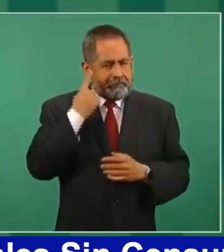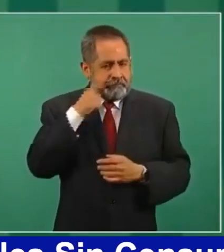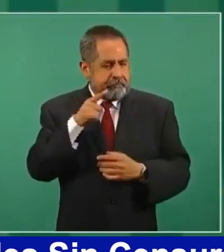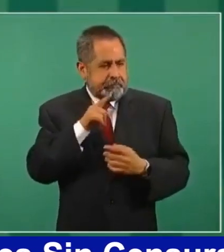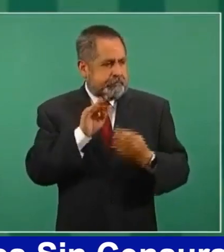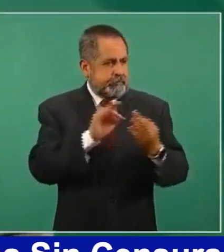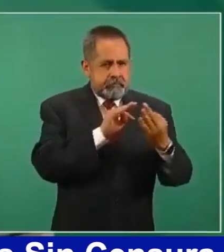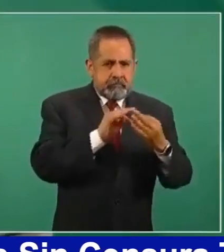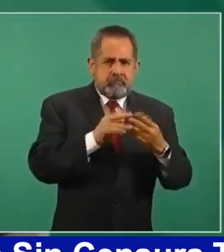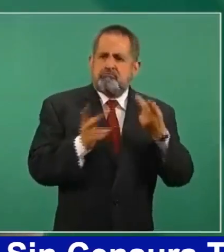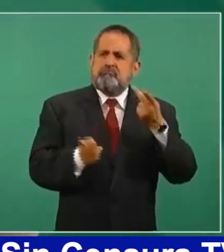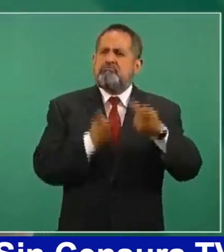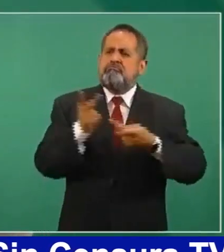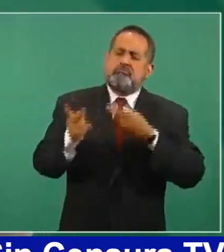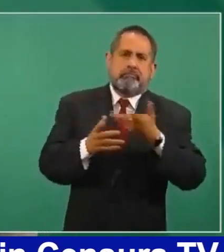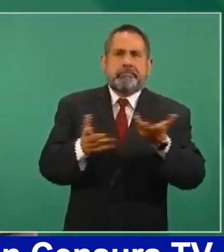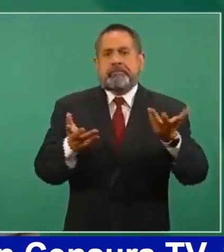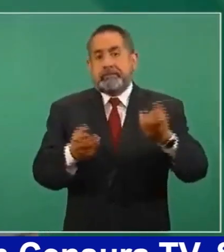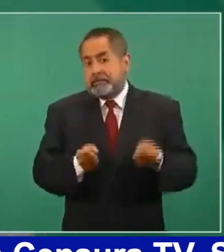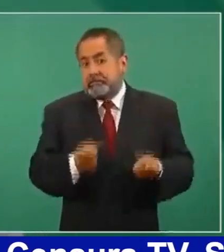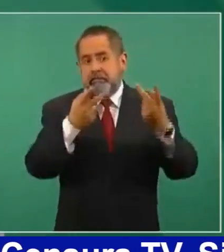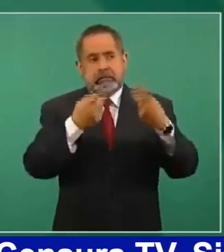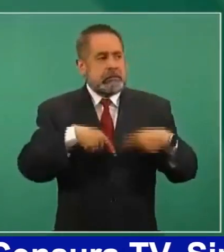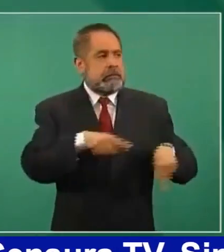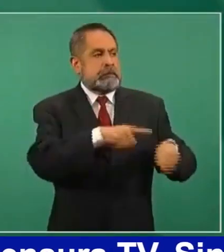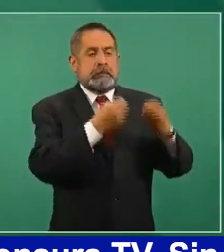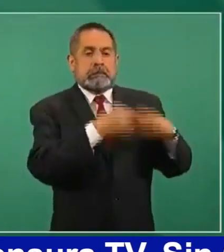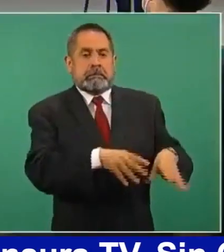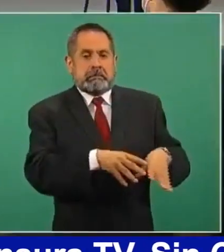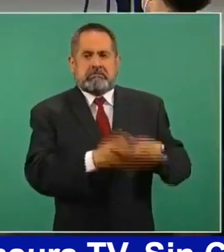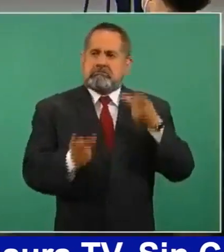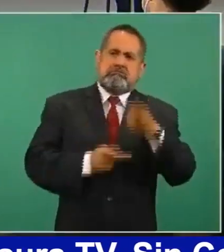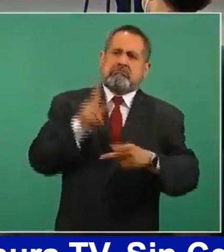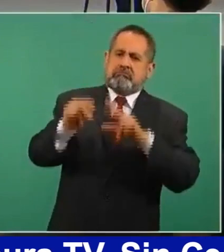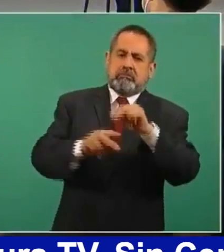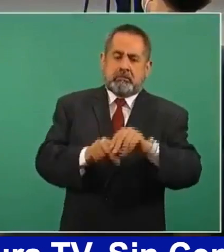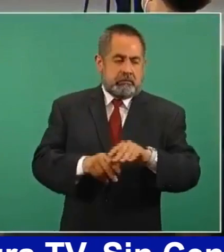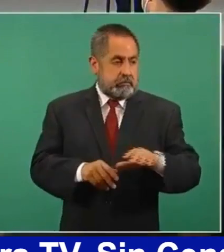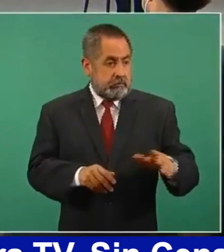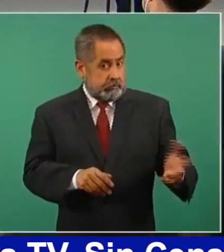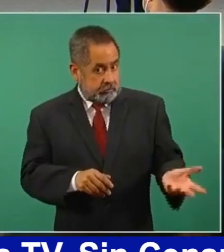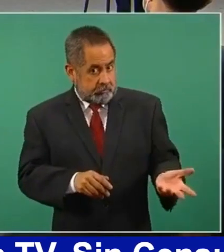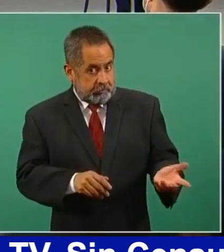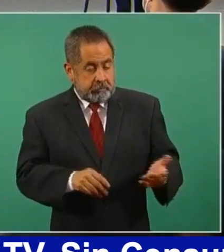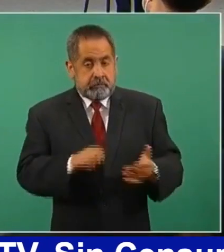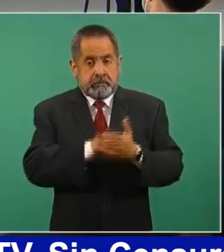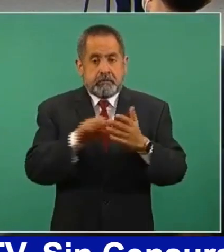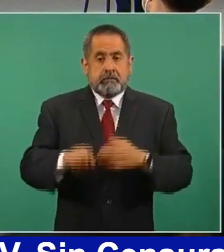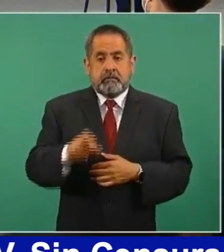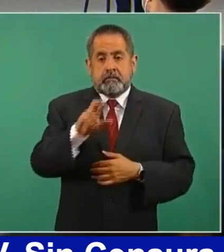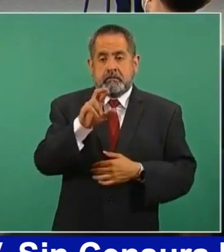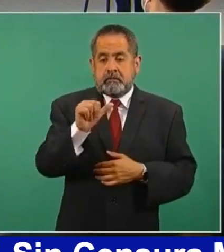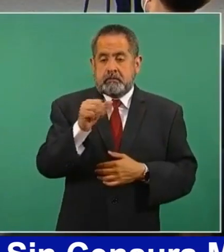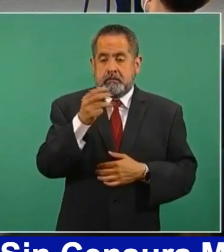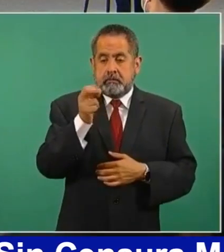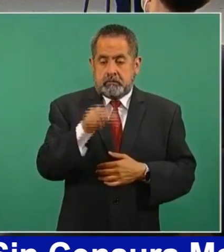¿sí?, cuestionamientos, pues se imaginan cuántos intereses creados. ¿Cómo va a estar de acuerdo Ramón